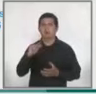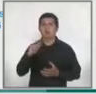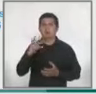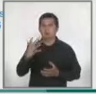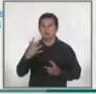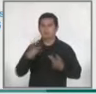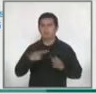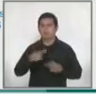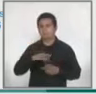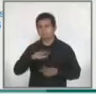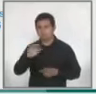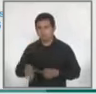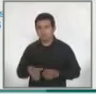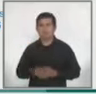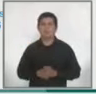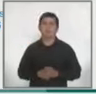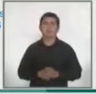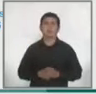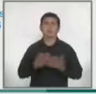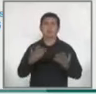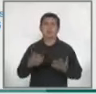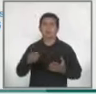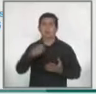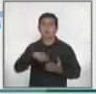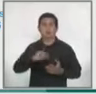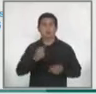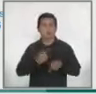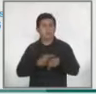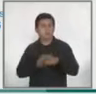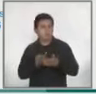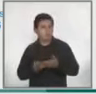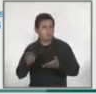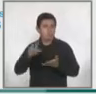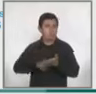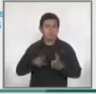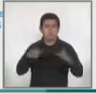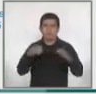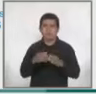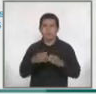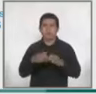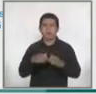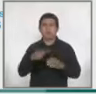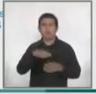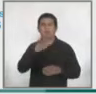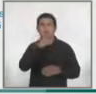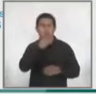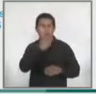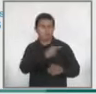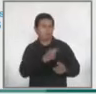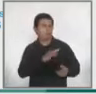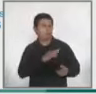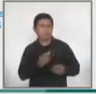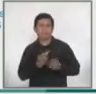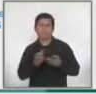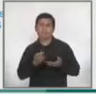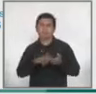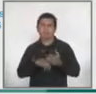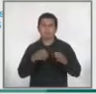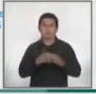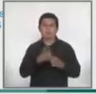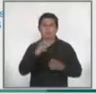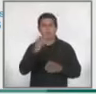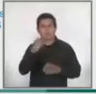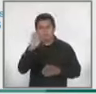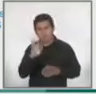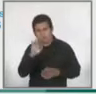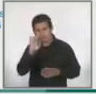185 defunciones. Dentro de las comorbilidades asociadas principalmente está la diabetes con un